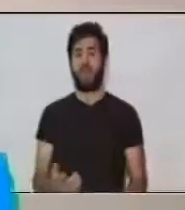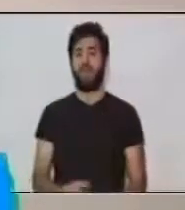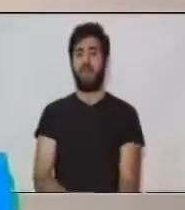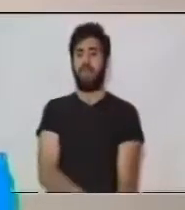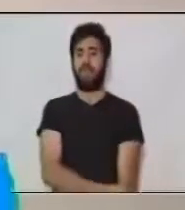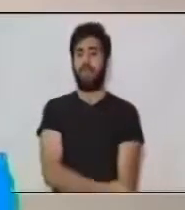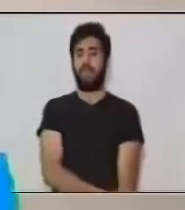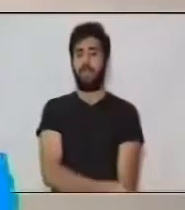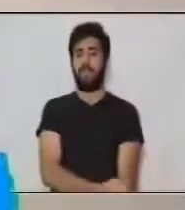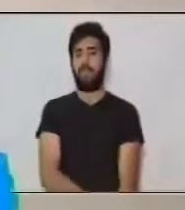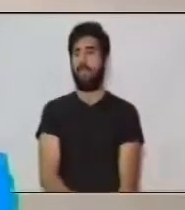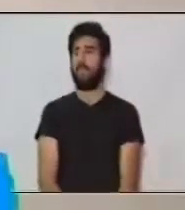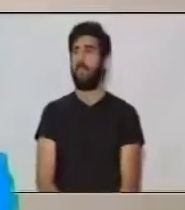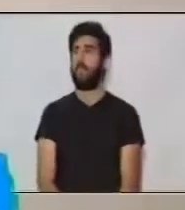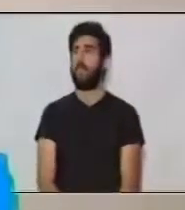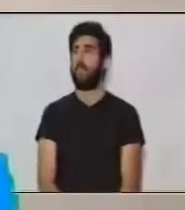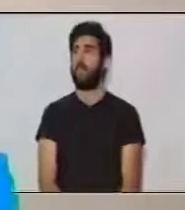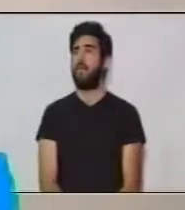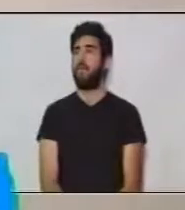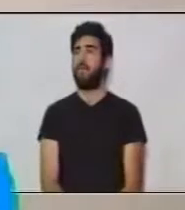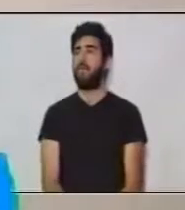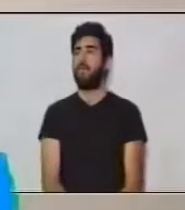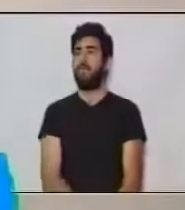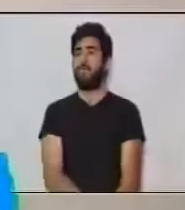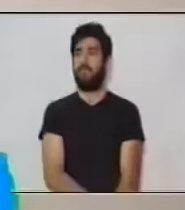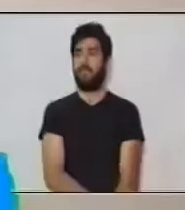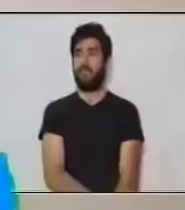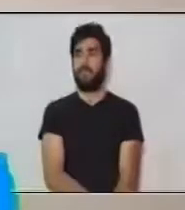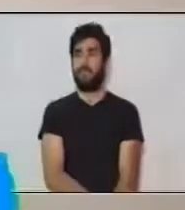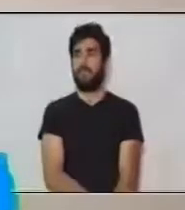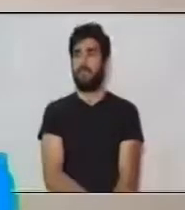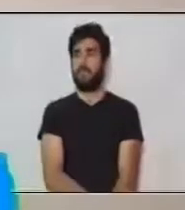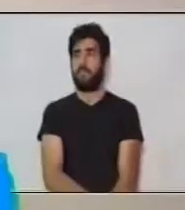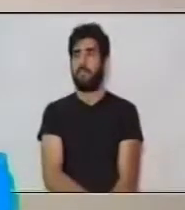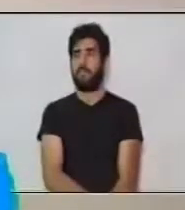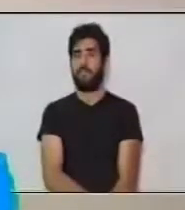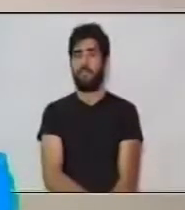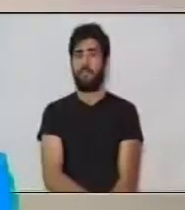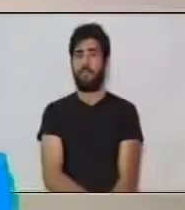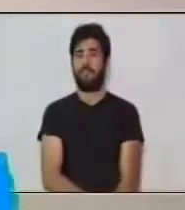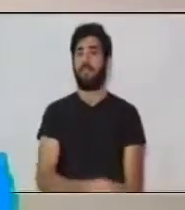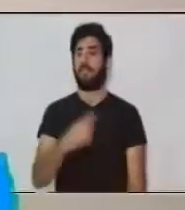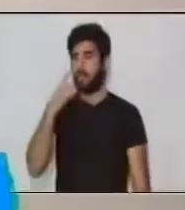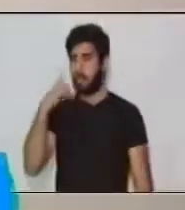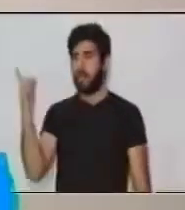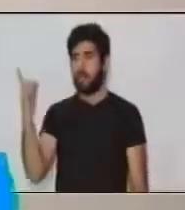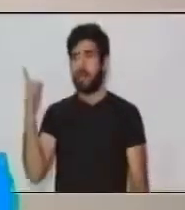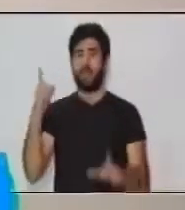¿Cuál será el ángulo complementario al ángulo de 35 grados?